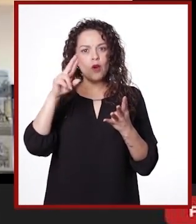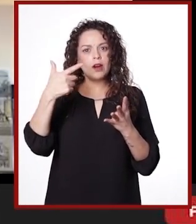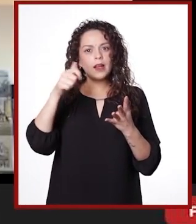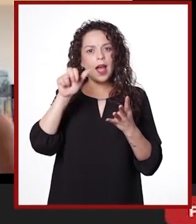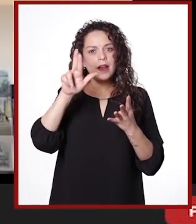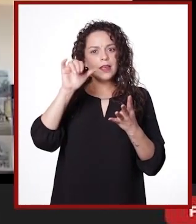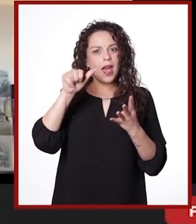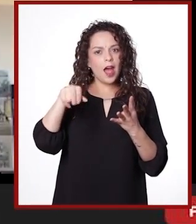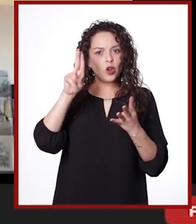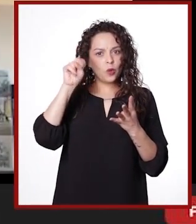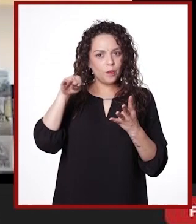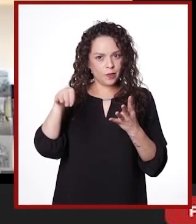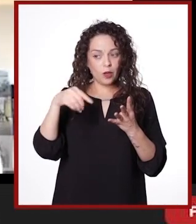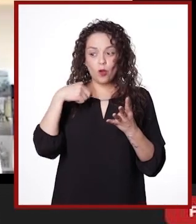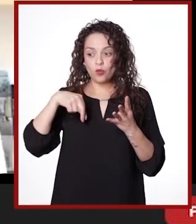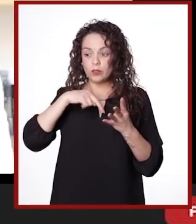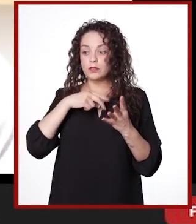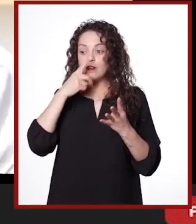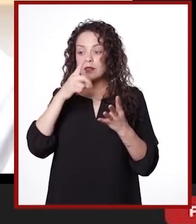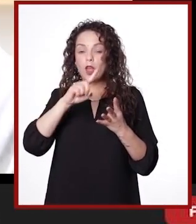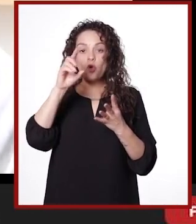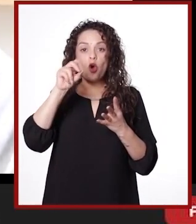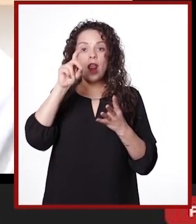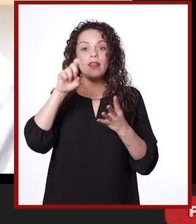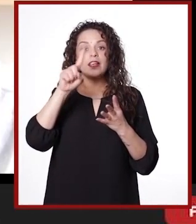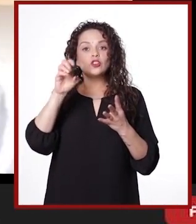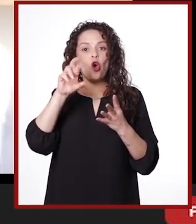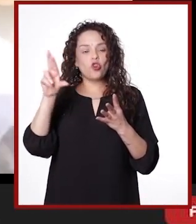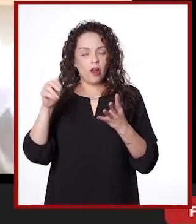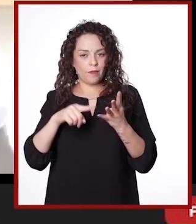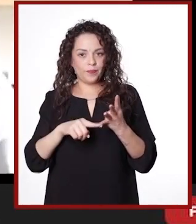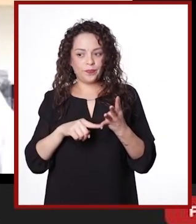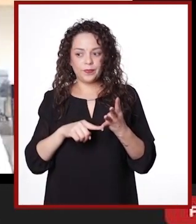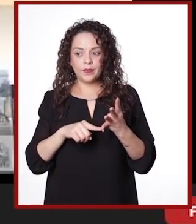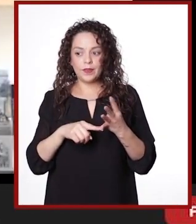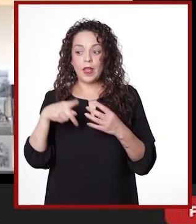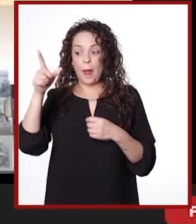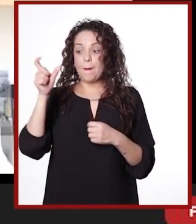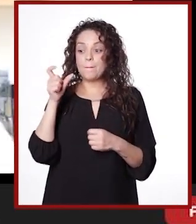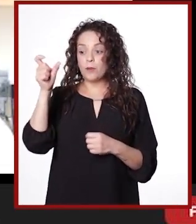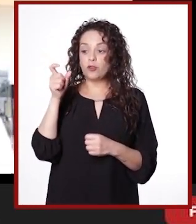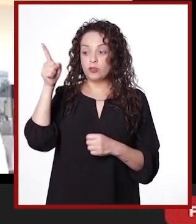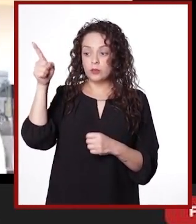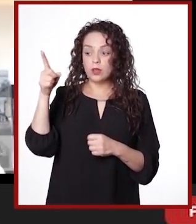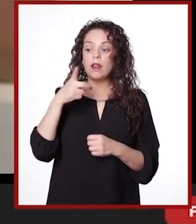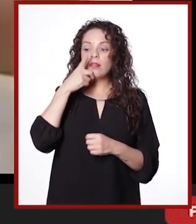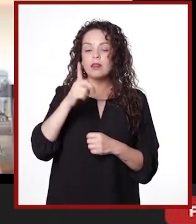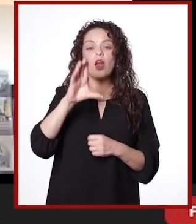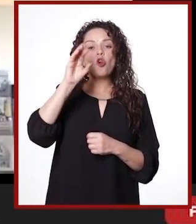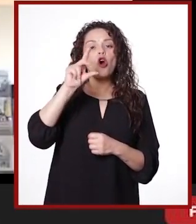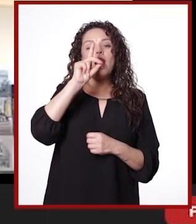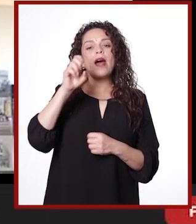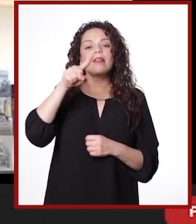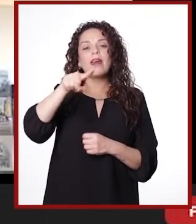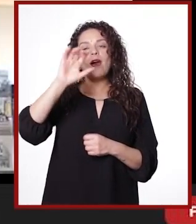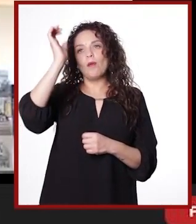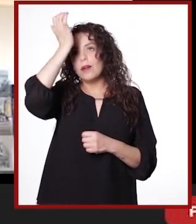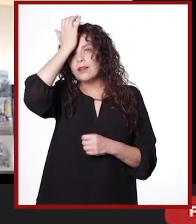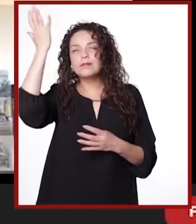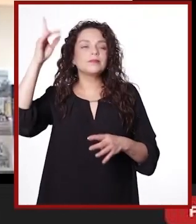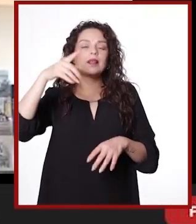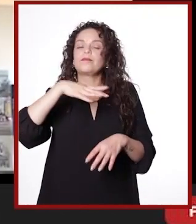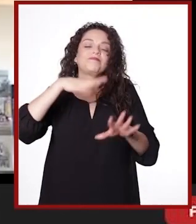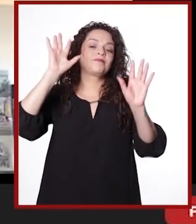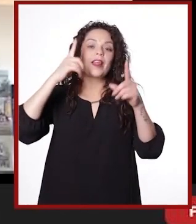morganianum, que nosotros le decimos cola de zorro, pero en el mercado de Xochimilco le dicen cola de borrego. Y entonces, pero bueno, tenemos